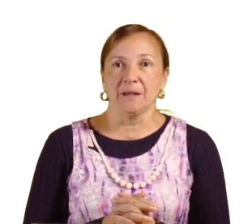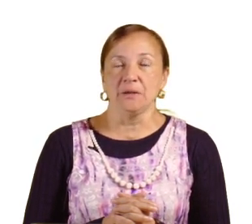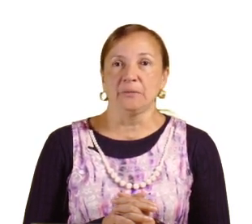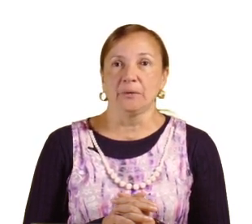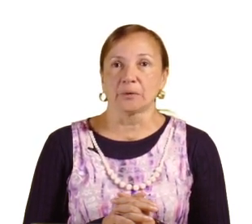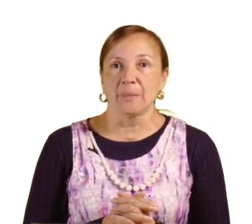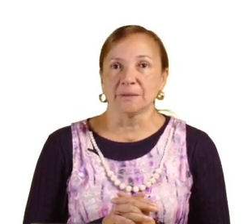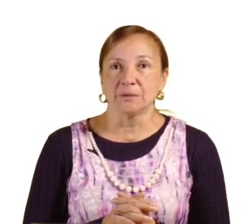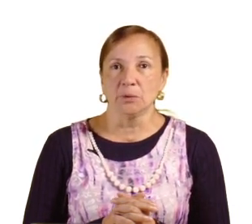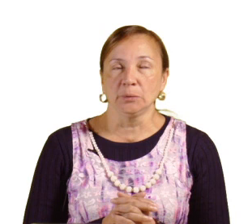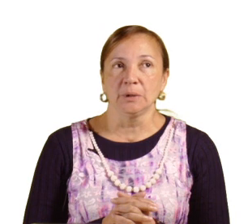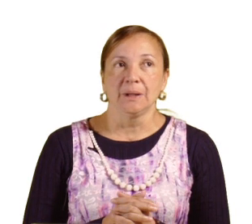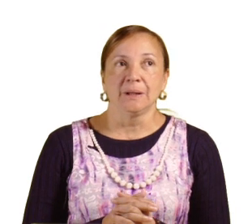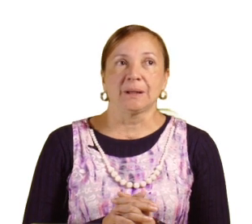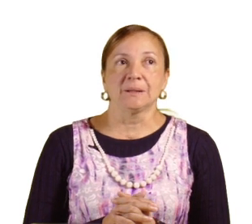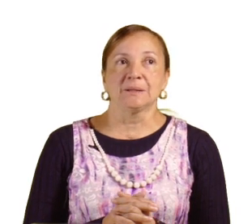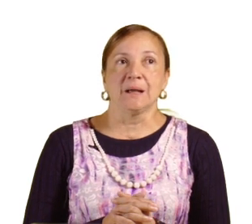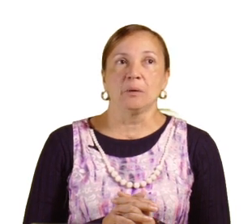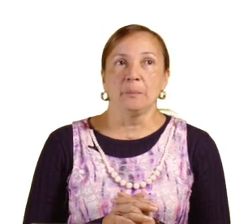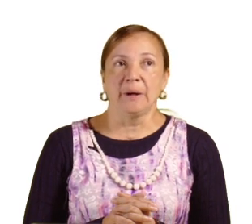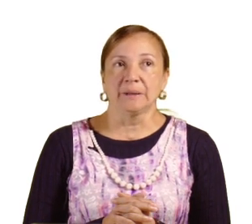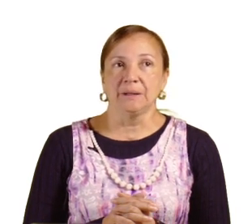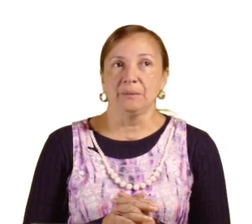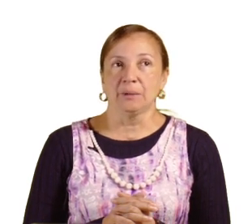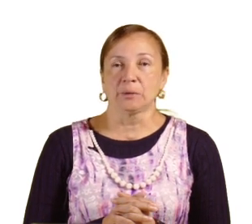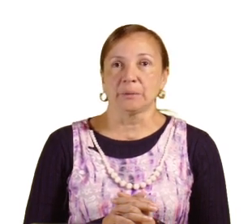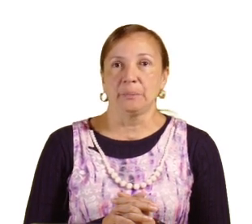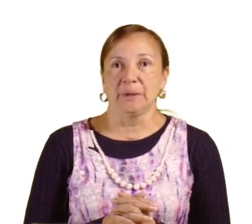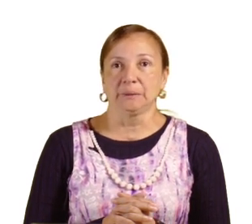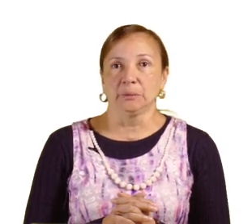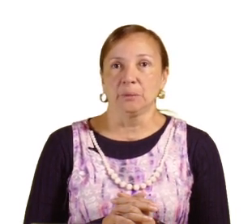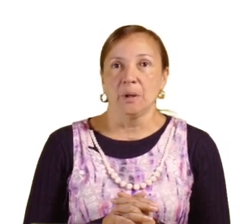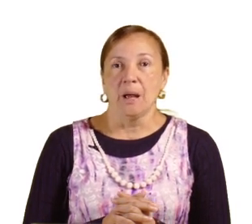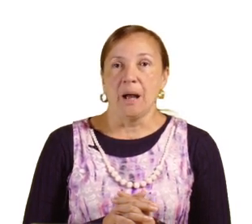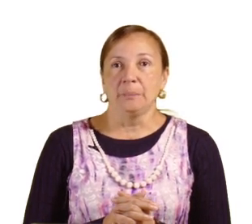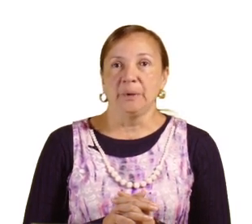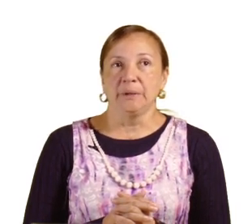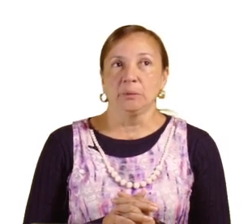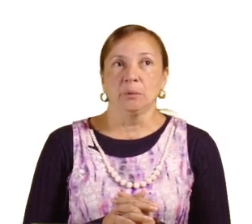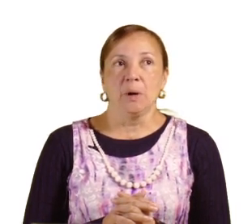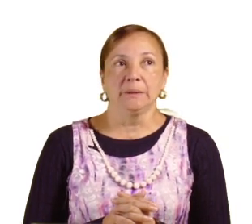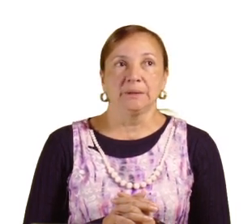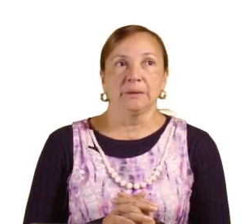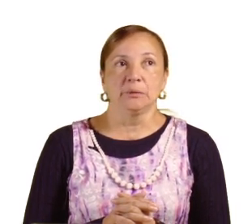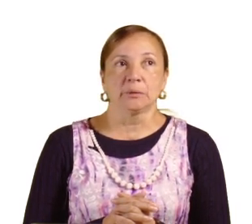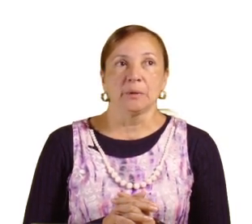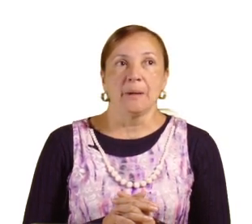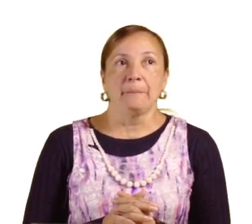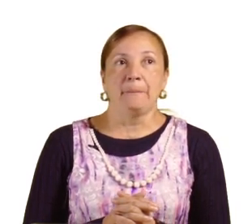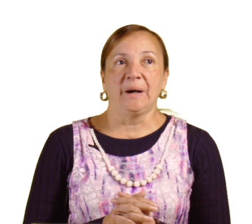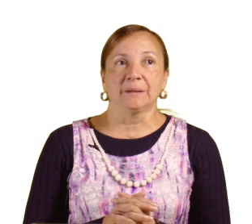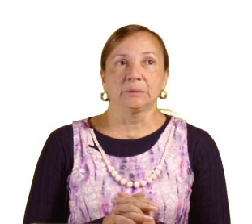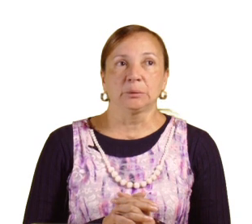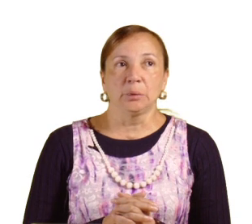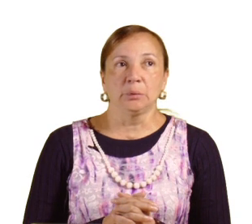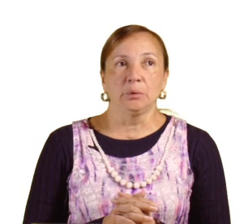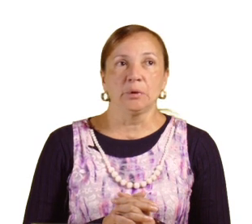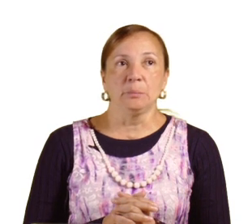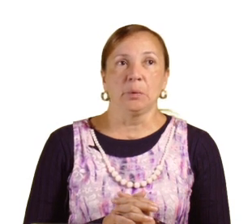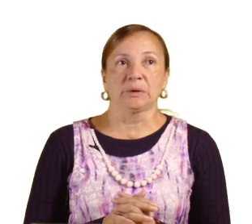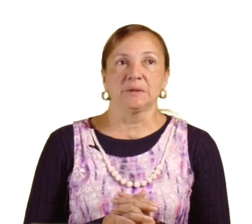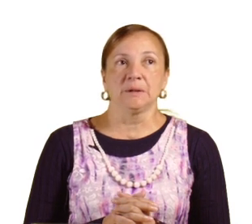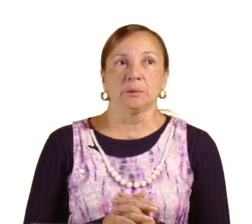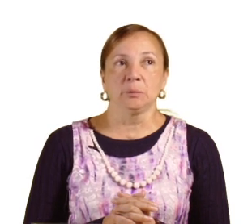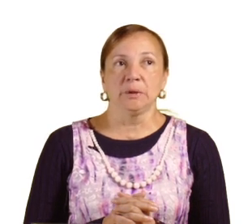revelará información que sea comparativa con respecto al periodo anterior para todos